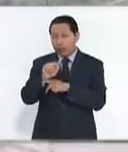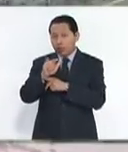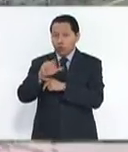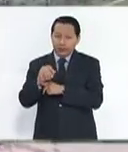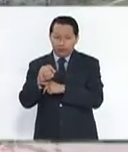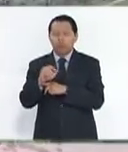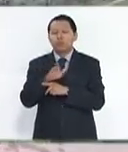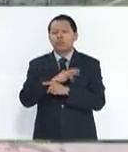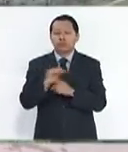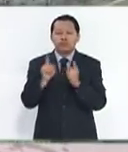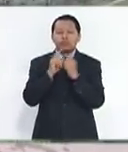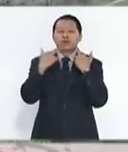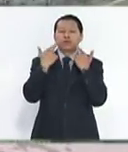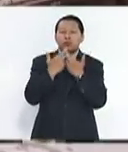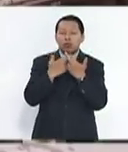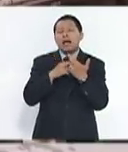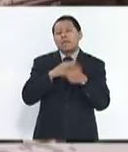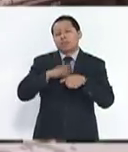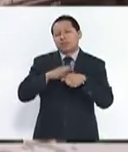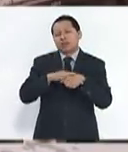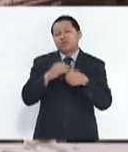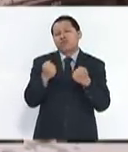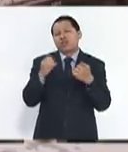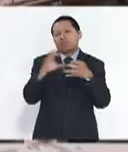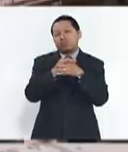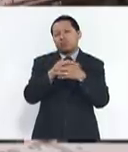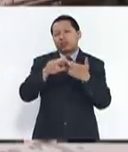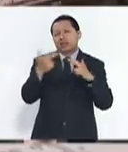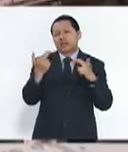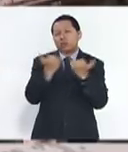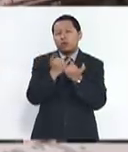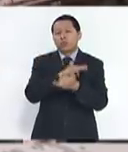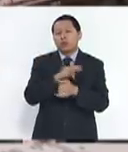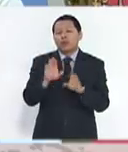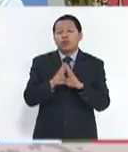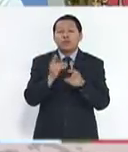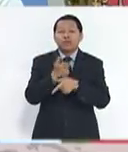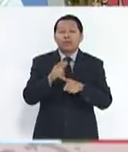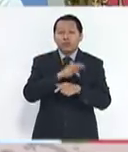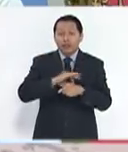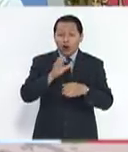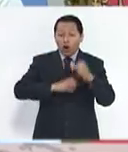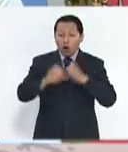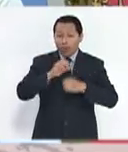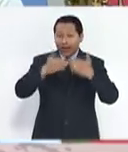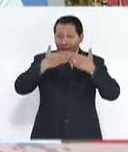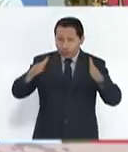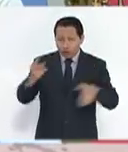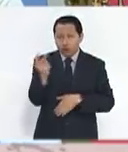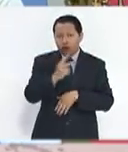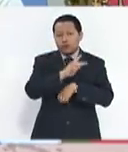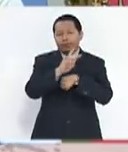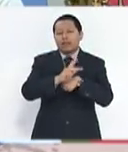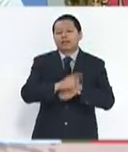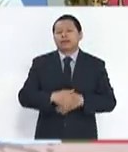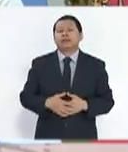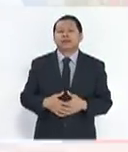Macri. Reforzaron las relaciones bilaterales y anunciaron que van a buscar liberalizar el comercio entre los dos